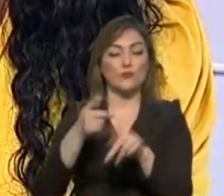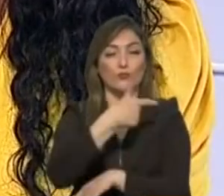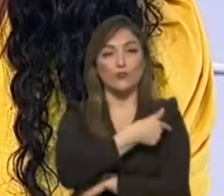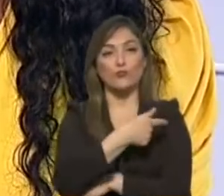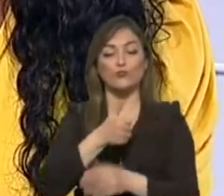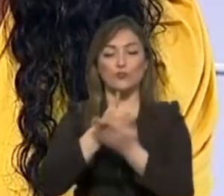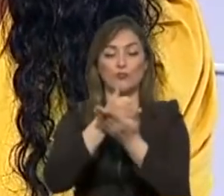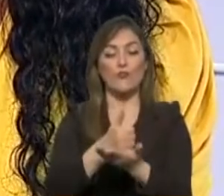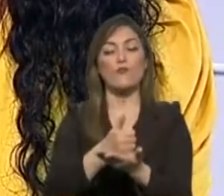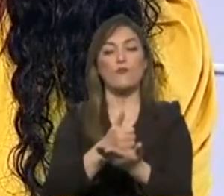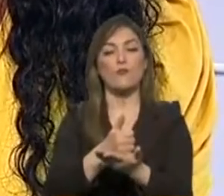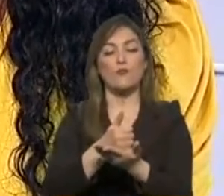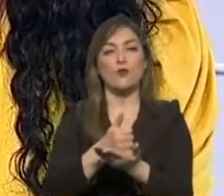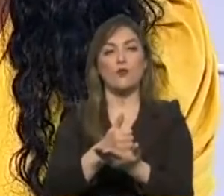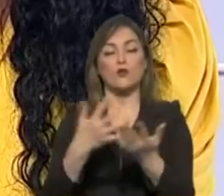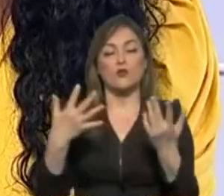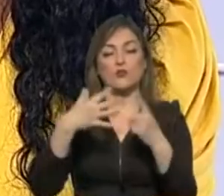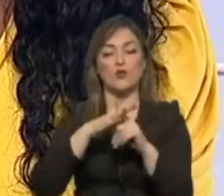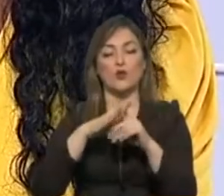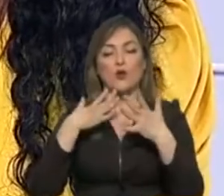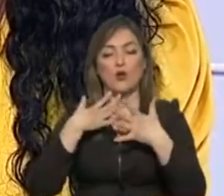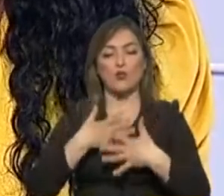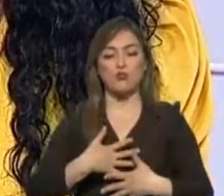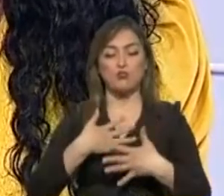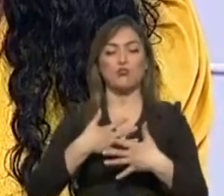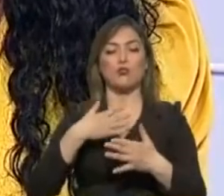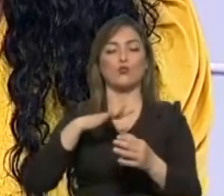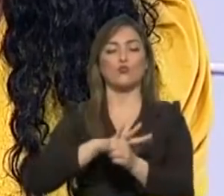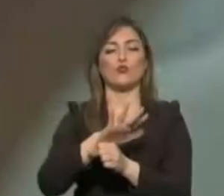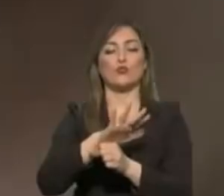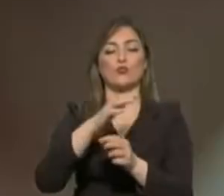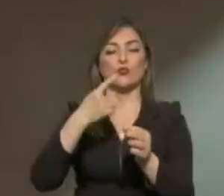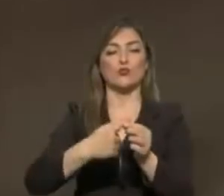ha ayudado a oxigenar la situación respecto al COVID en la ciudad capital.